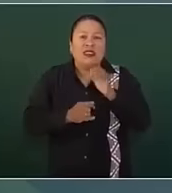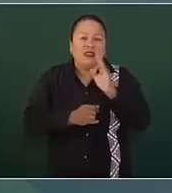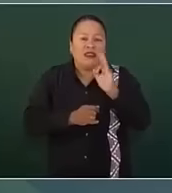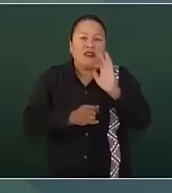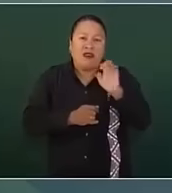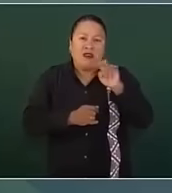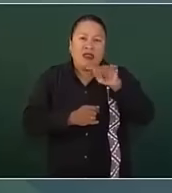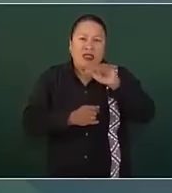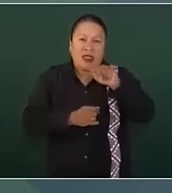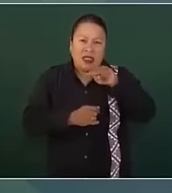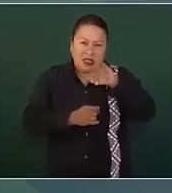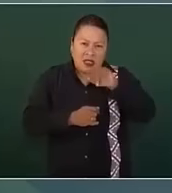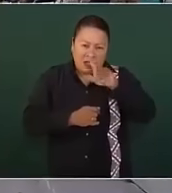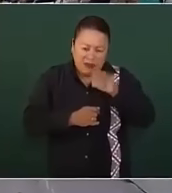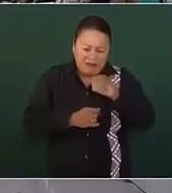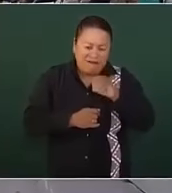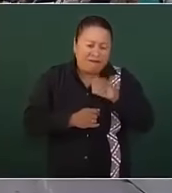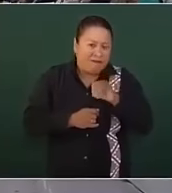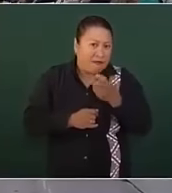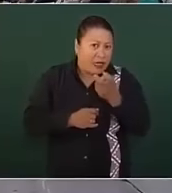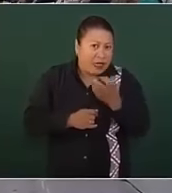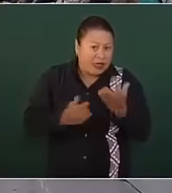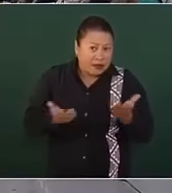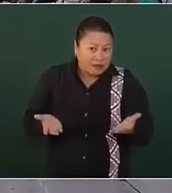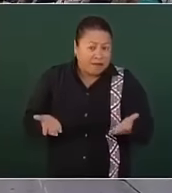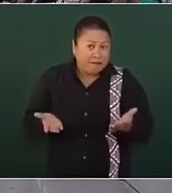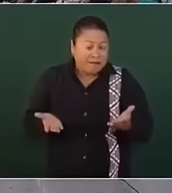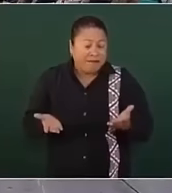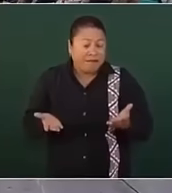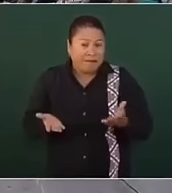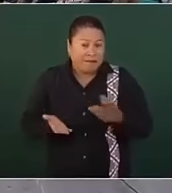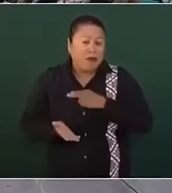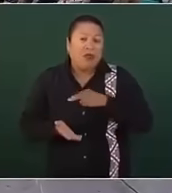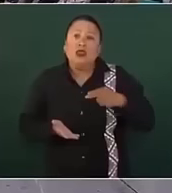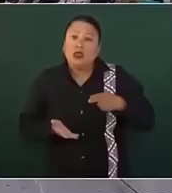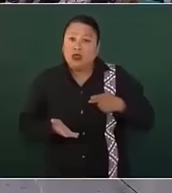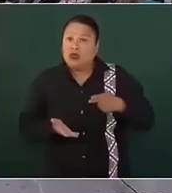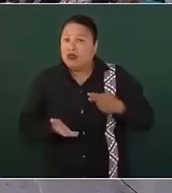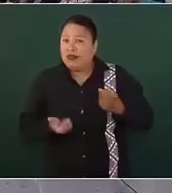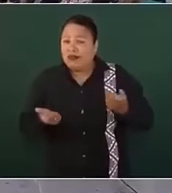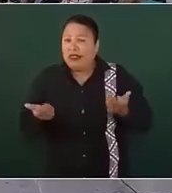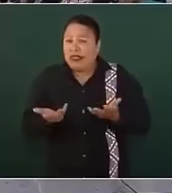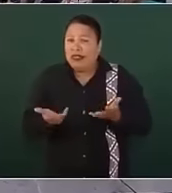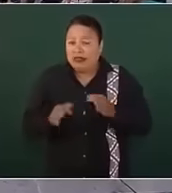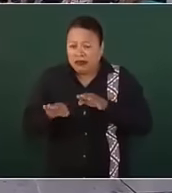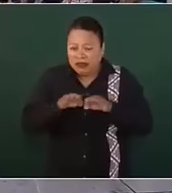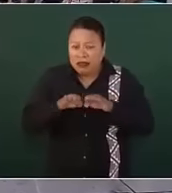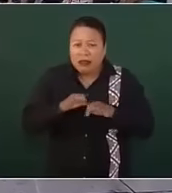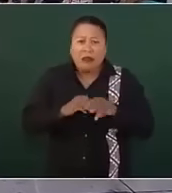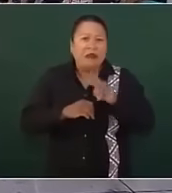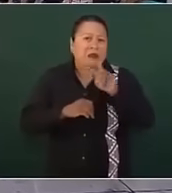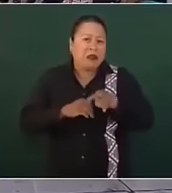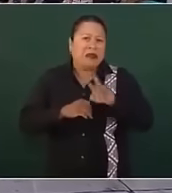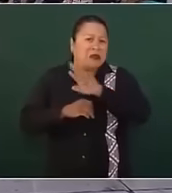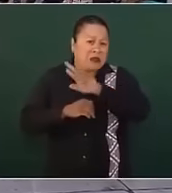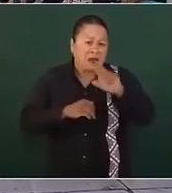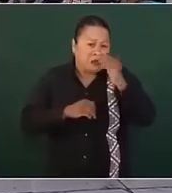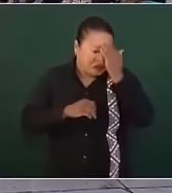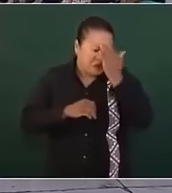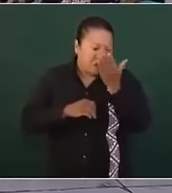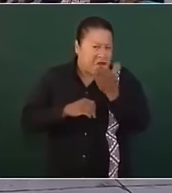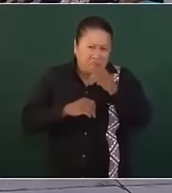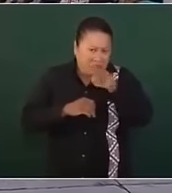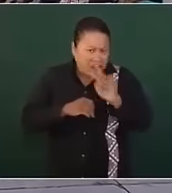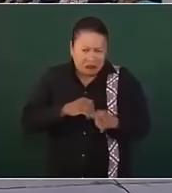fentanilo. Entonces, eso es lo que estamos haciendo, y nuestro reconocimiento, desde